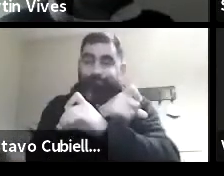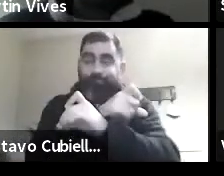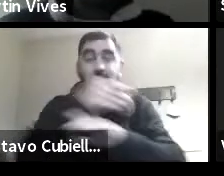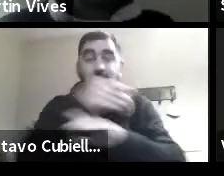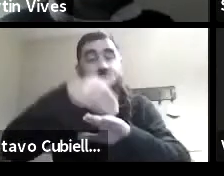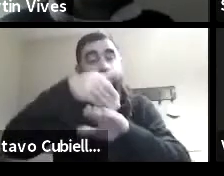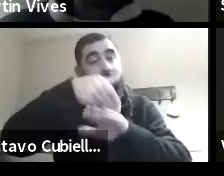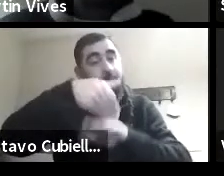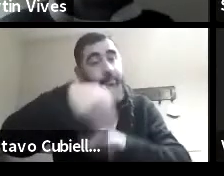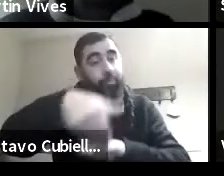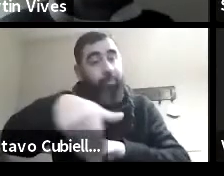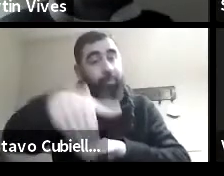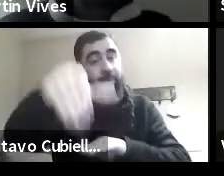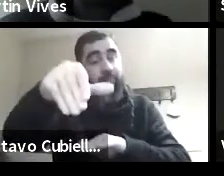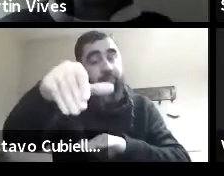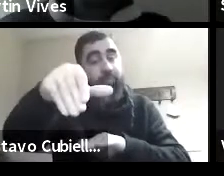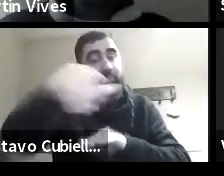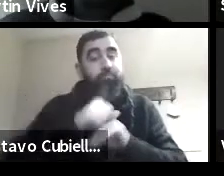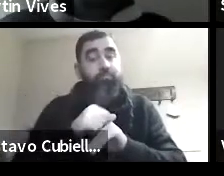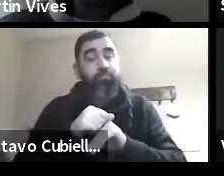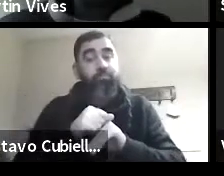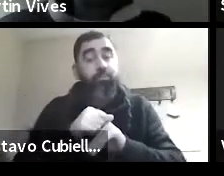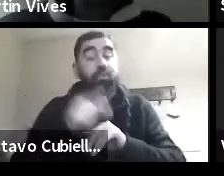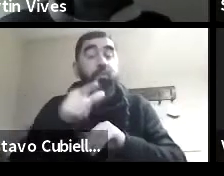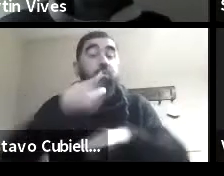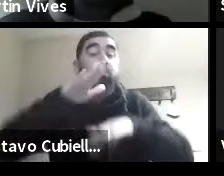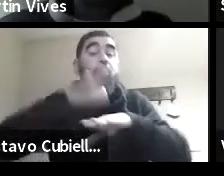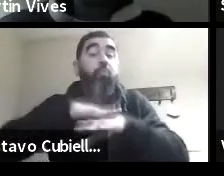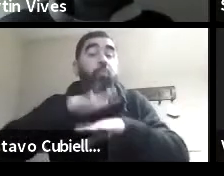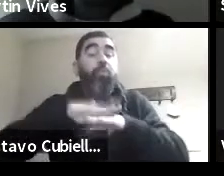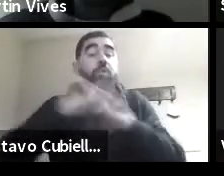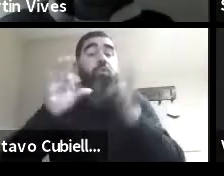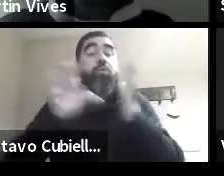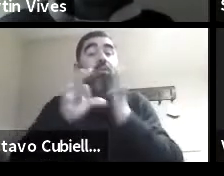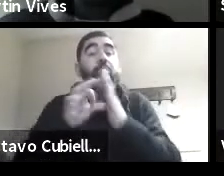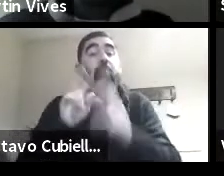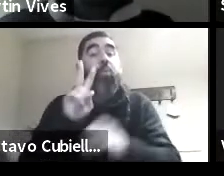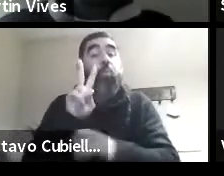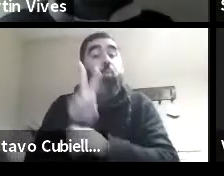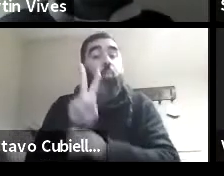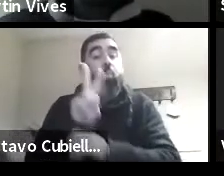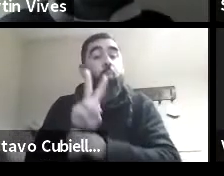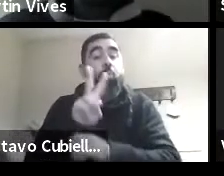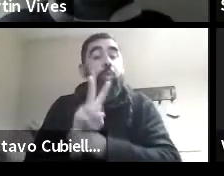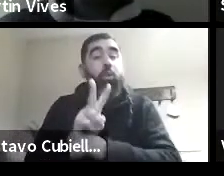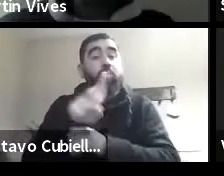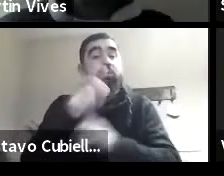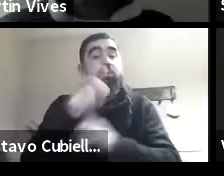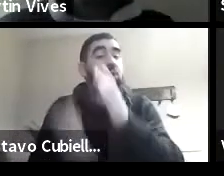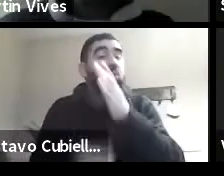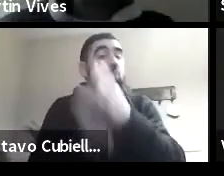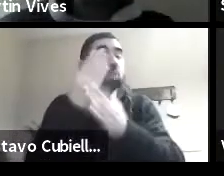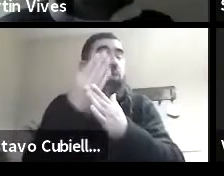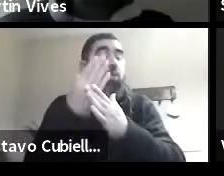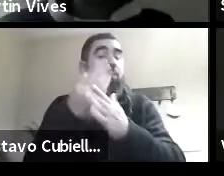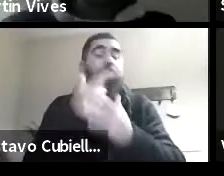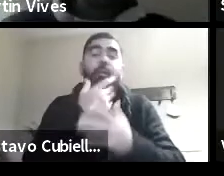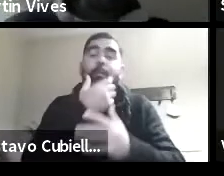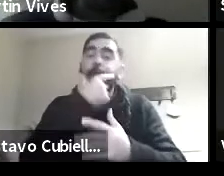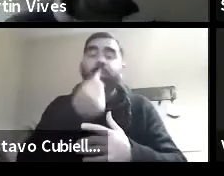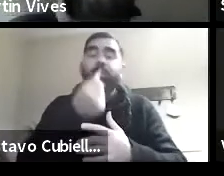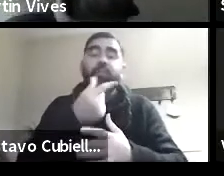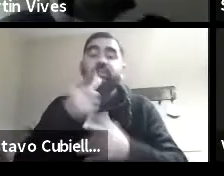ahí, en su momento, desde el sistema de cuidados, se generó esta cláusula de excepción para favorecer a